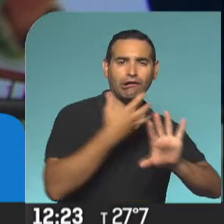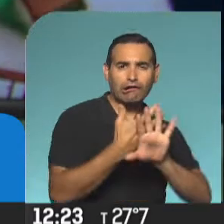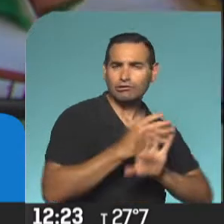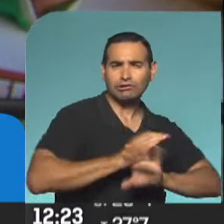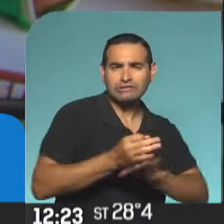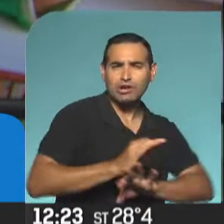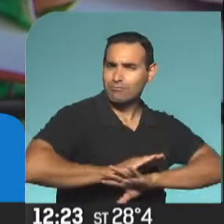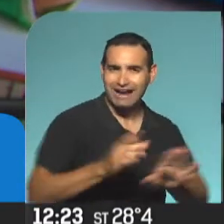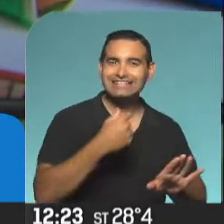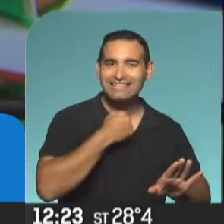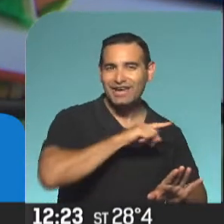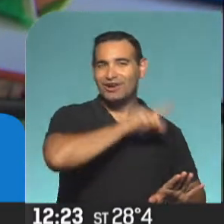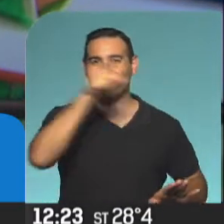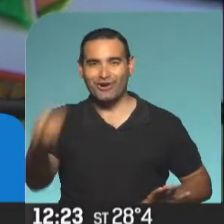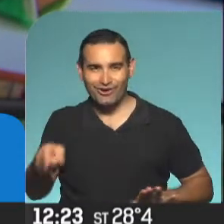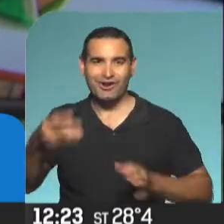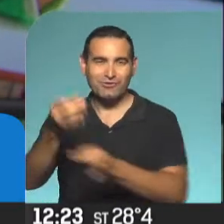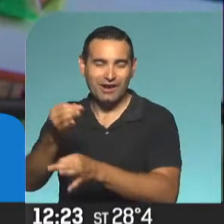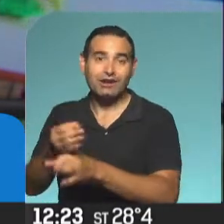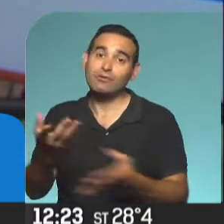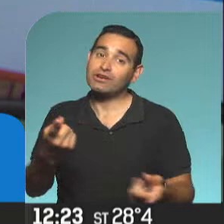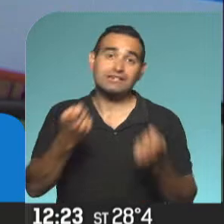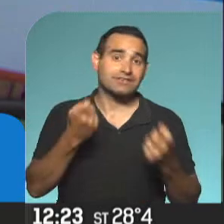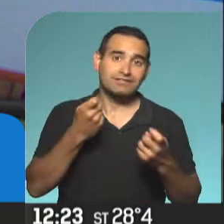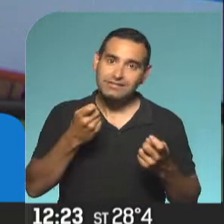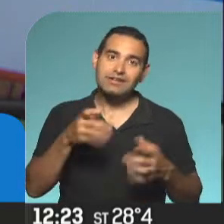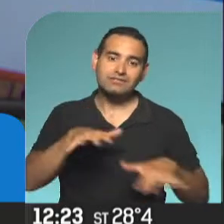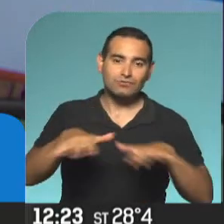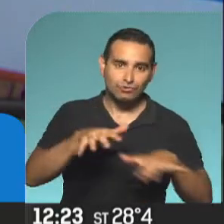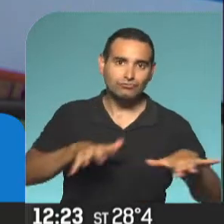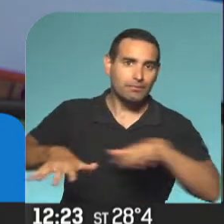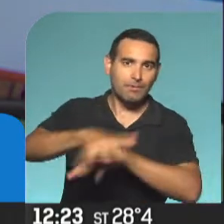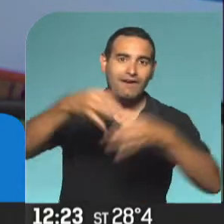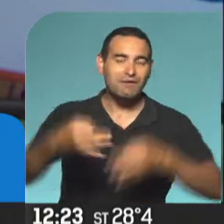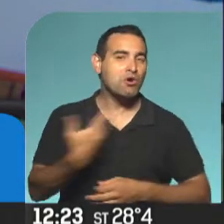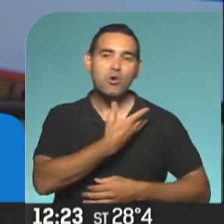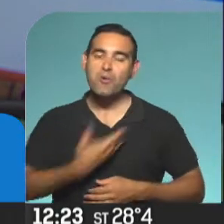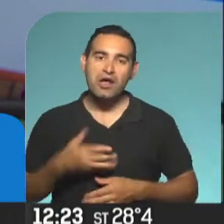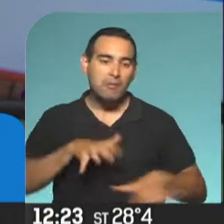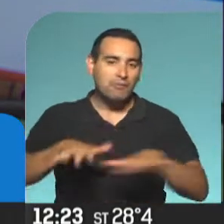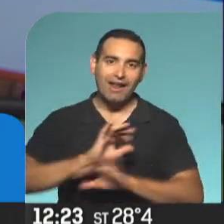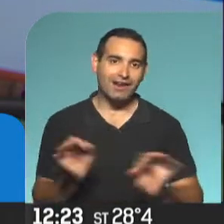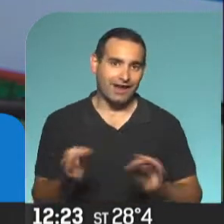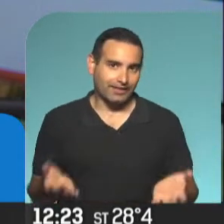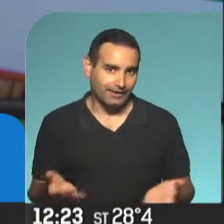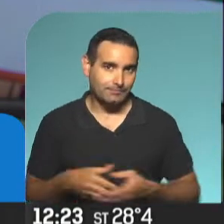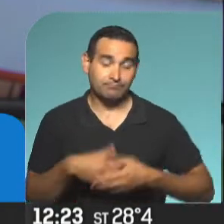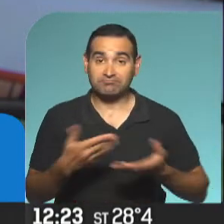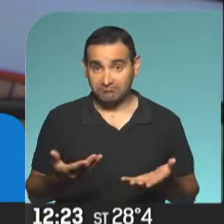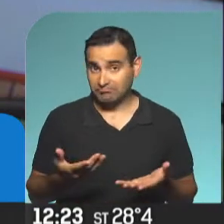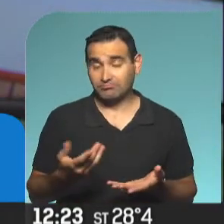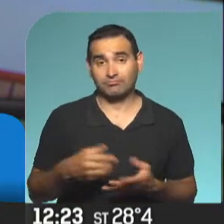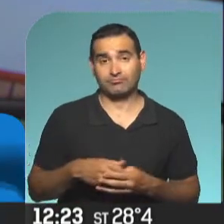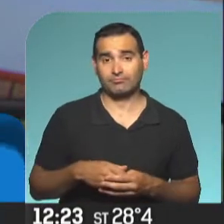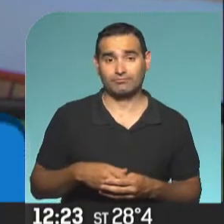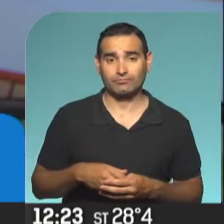aula. Ahora, para que eso pueda suceder, hay que generar condiciones. Y este gobierno no está generando condiciones. Cuando, por ejemplo, y digo